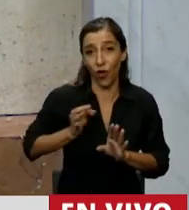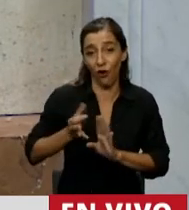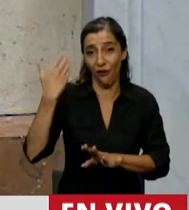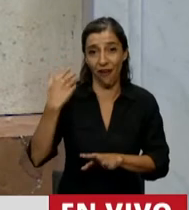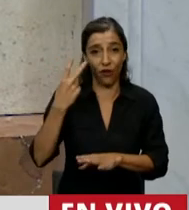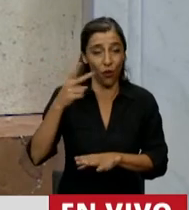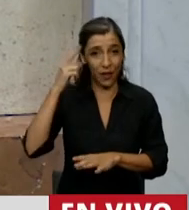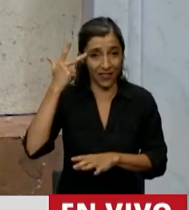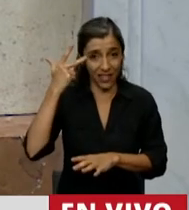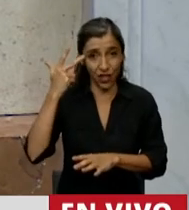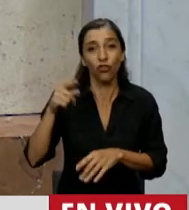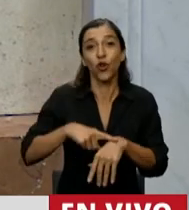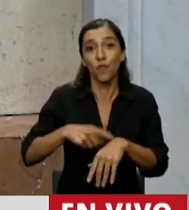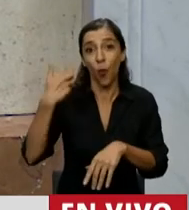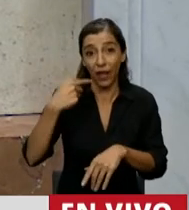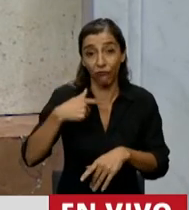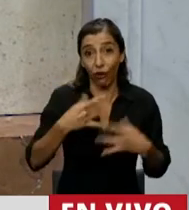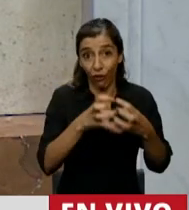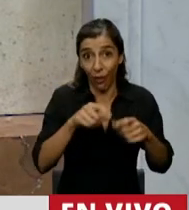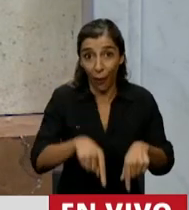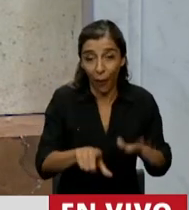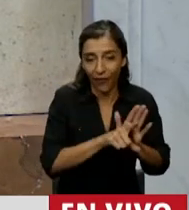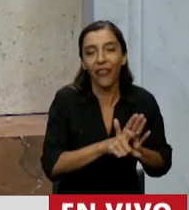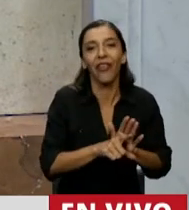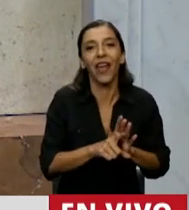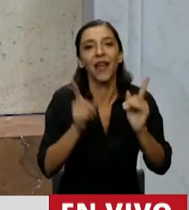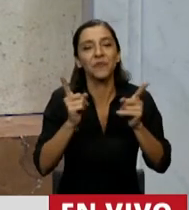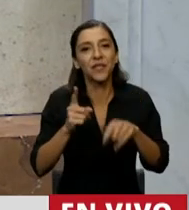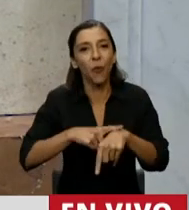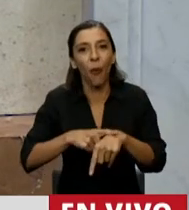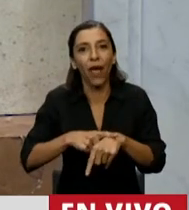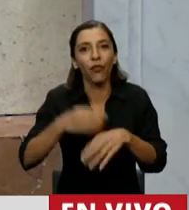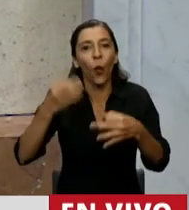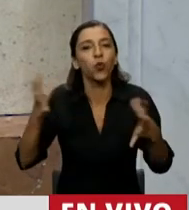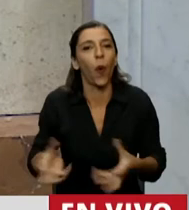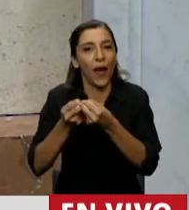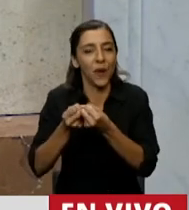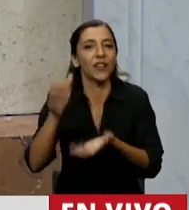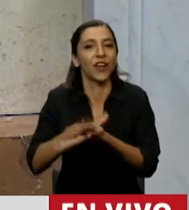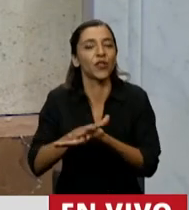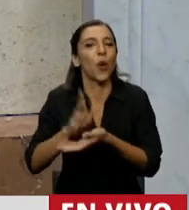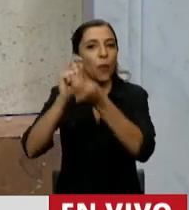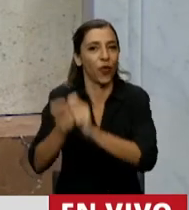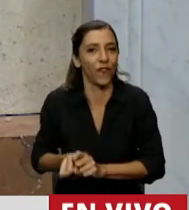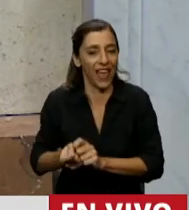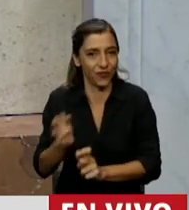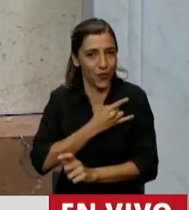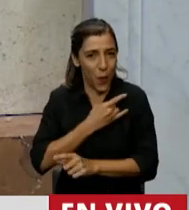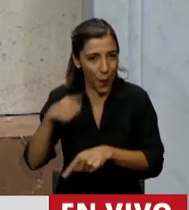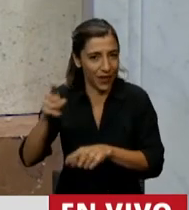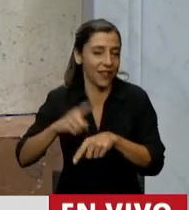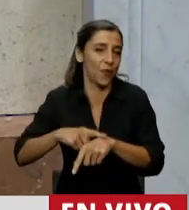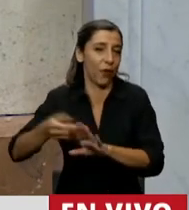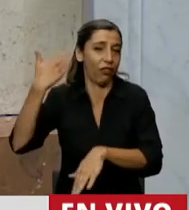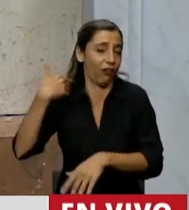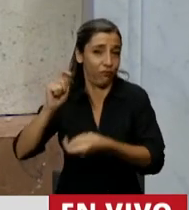los 100 años de aquel famoso movimiento reformista del 18 que cambió la vida de muchos argentinos.